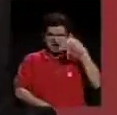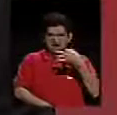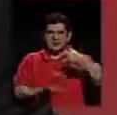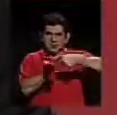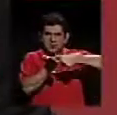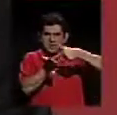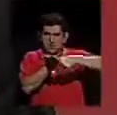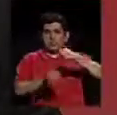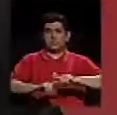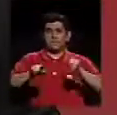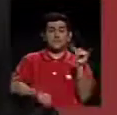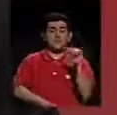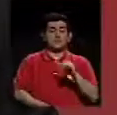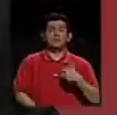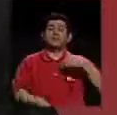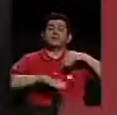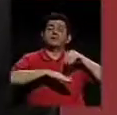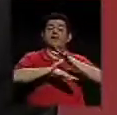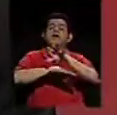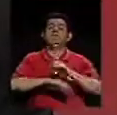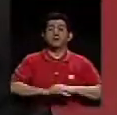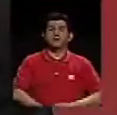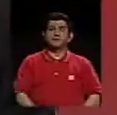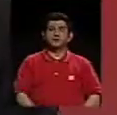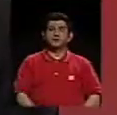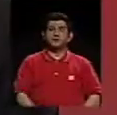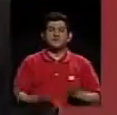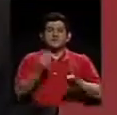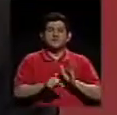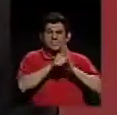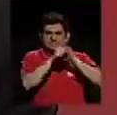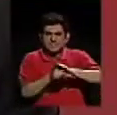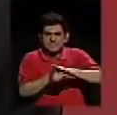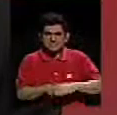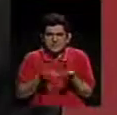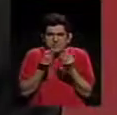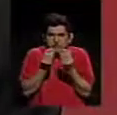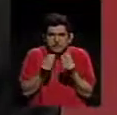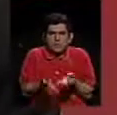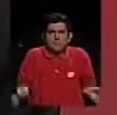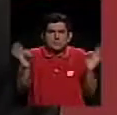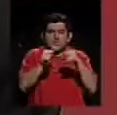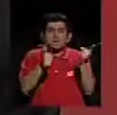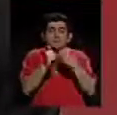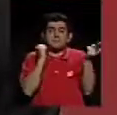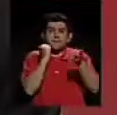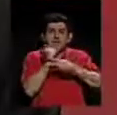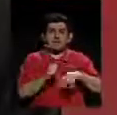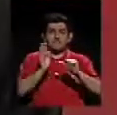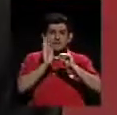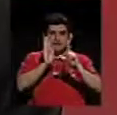votos, pero también tiene un efecto de intimidación muy importante. Es la primera vez que la